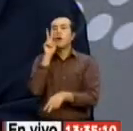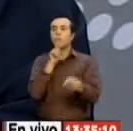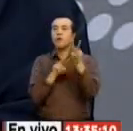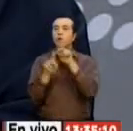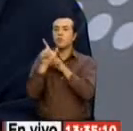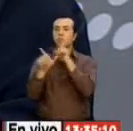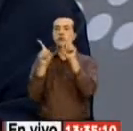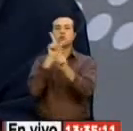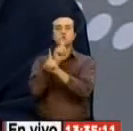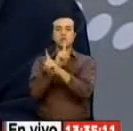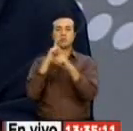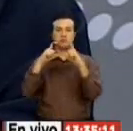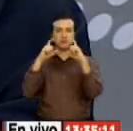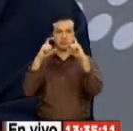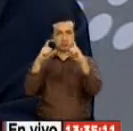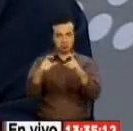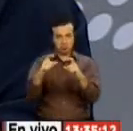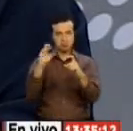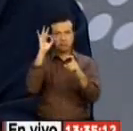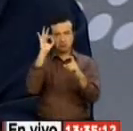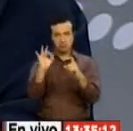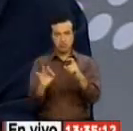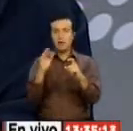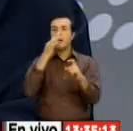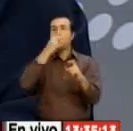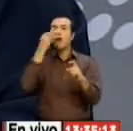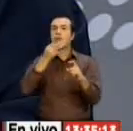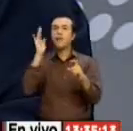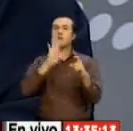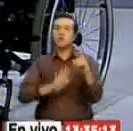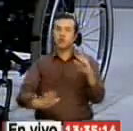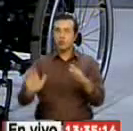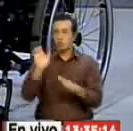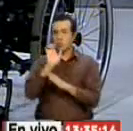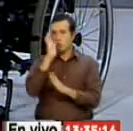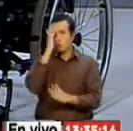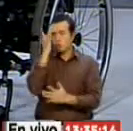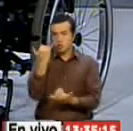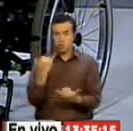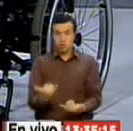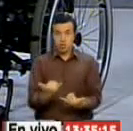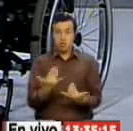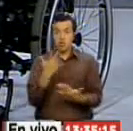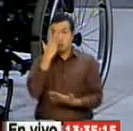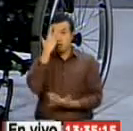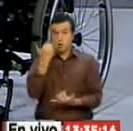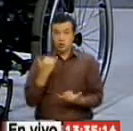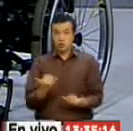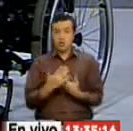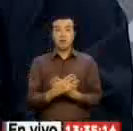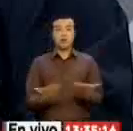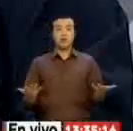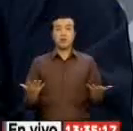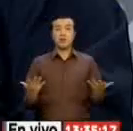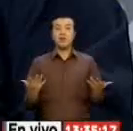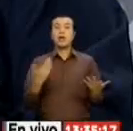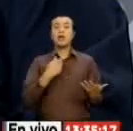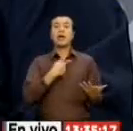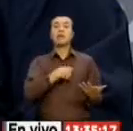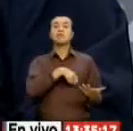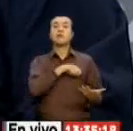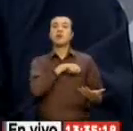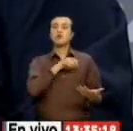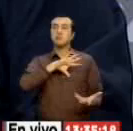con discapacidad acorde a la realidad ecuatoriana. ¿Por qué? El que usamos ahora es un barenum español que